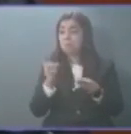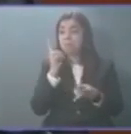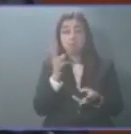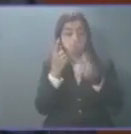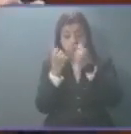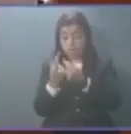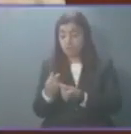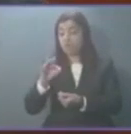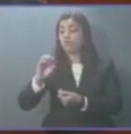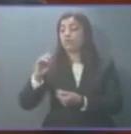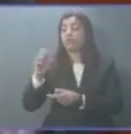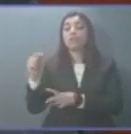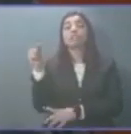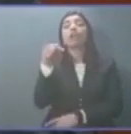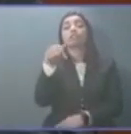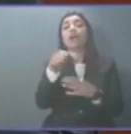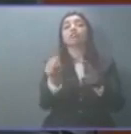del FODES está en la Asamblea.